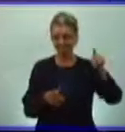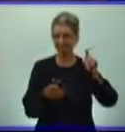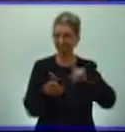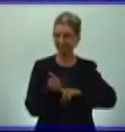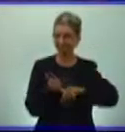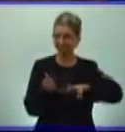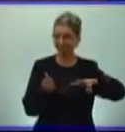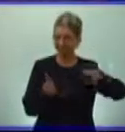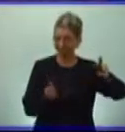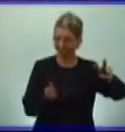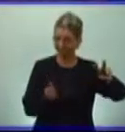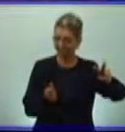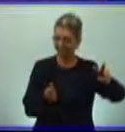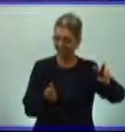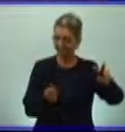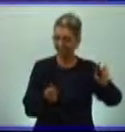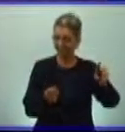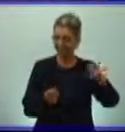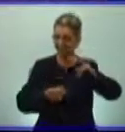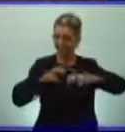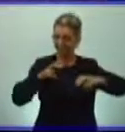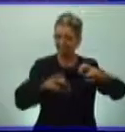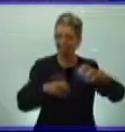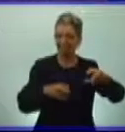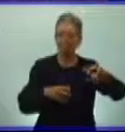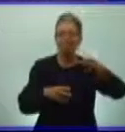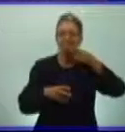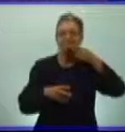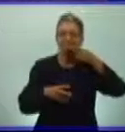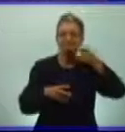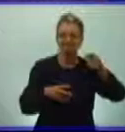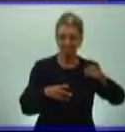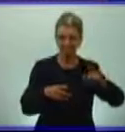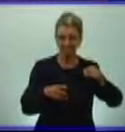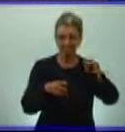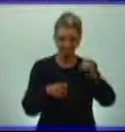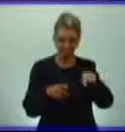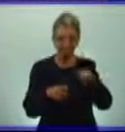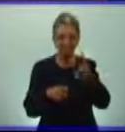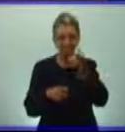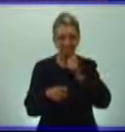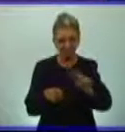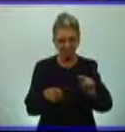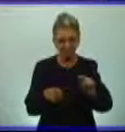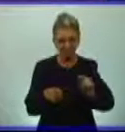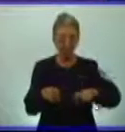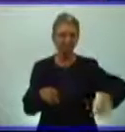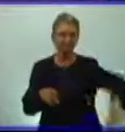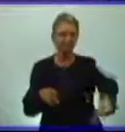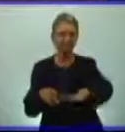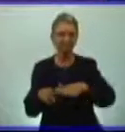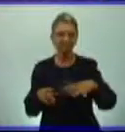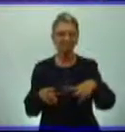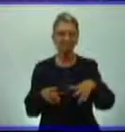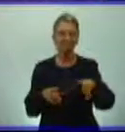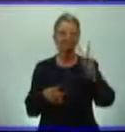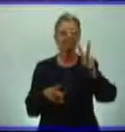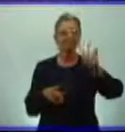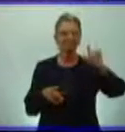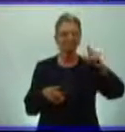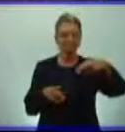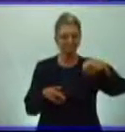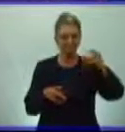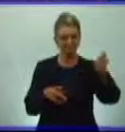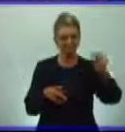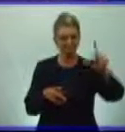Provincia que se destaca por el cultivo del tabaco. En ella se encuentra el Valle de Viñales. Y